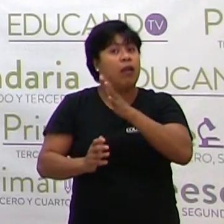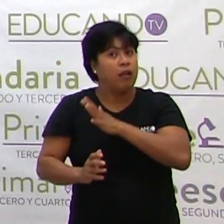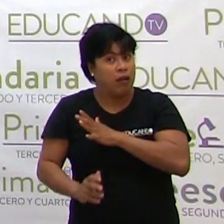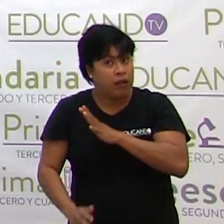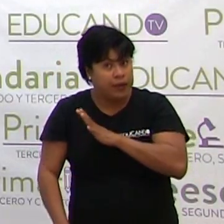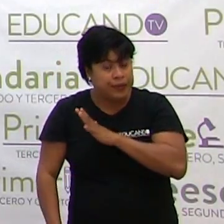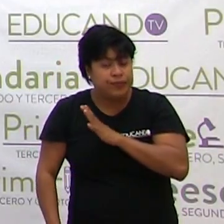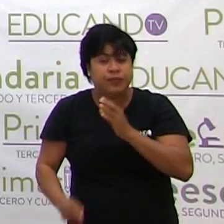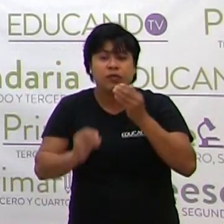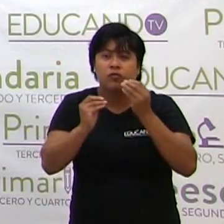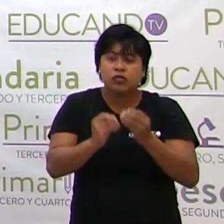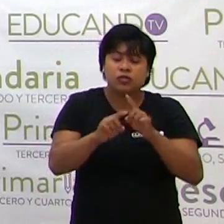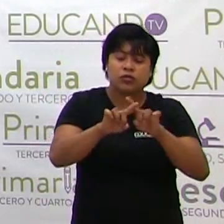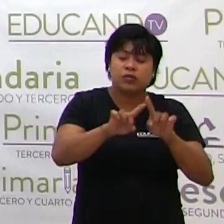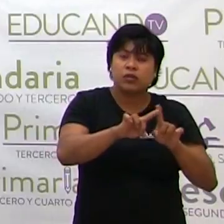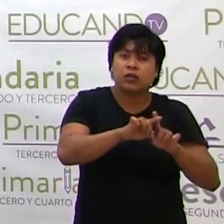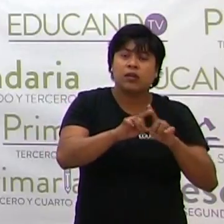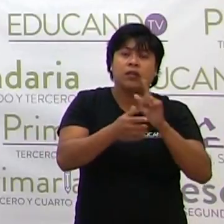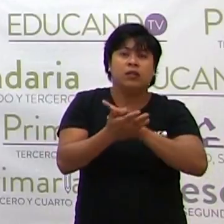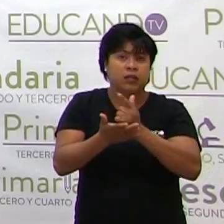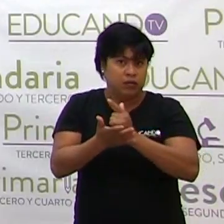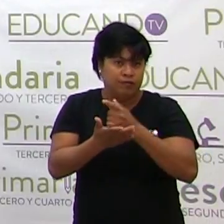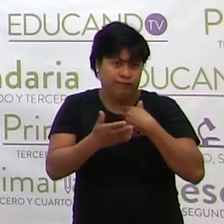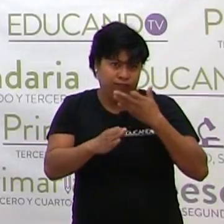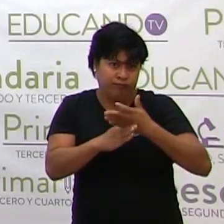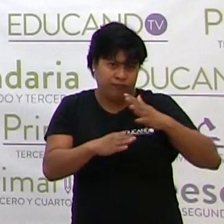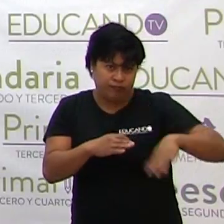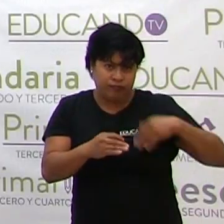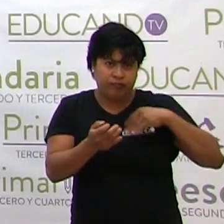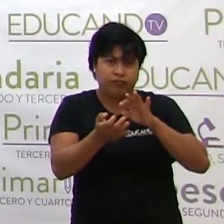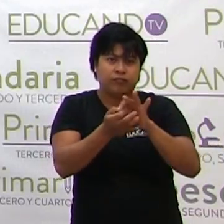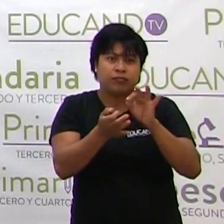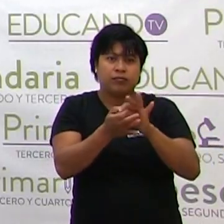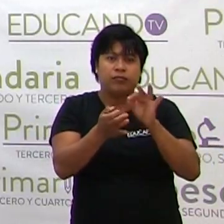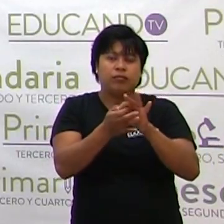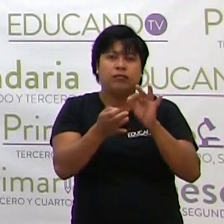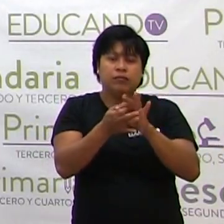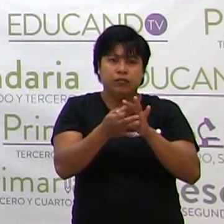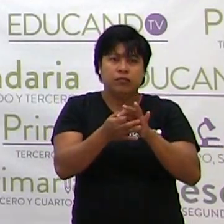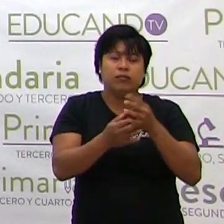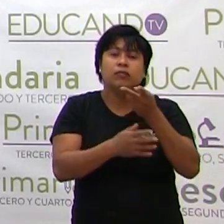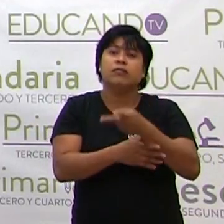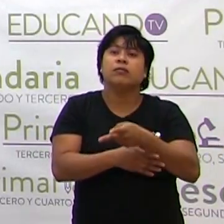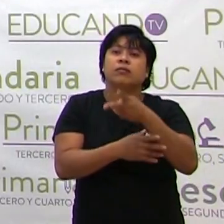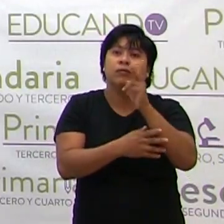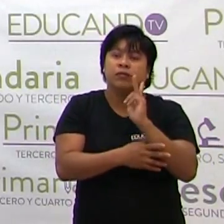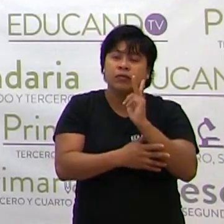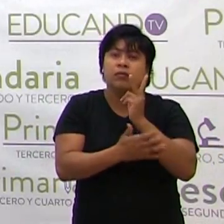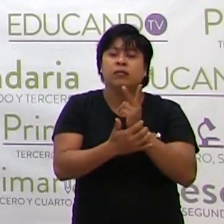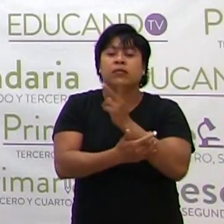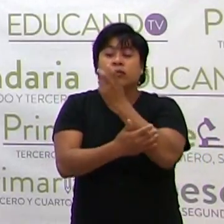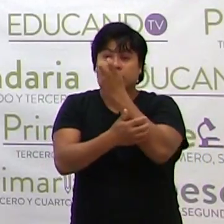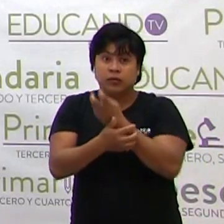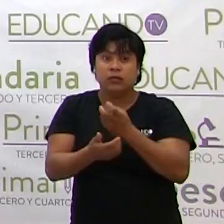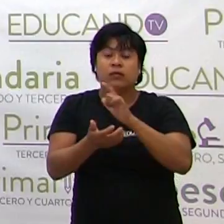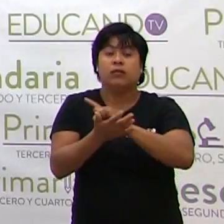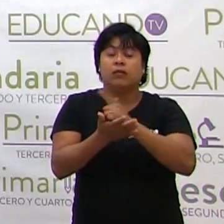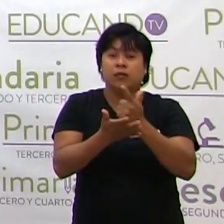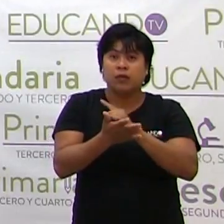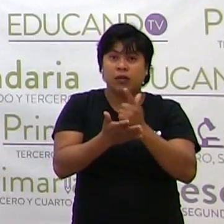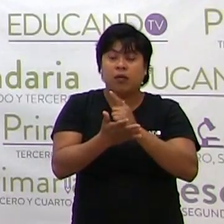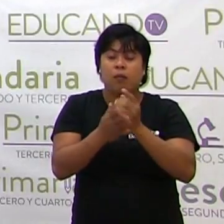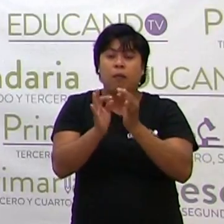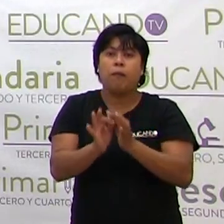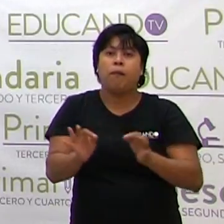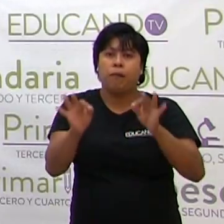Existen muchos tipos de libros, como ya te comenté hace un momento. Pero estos tipos de libros es